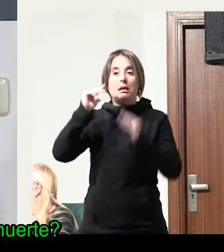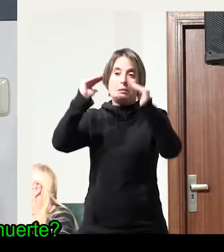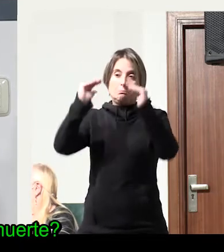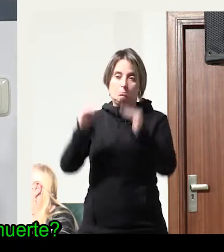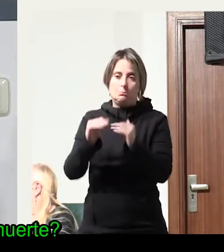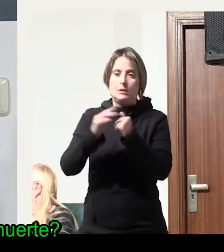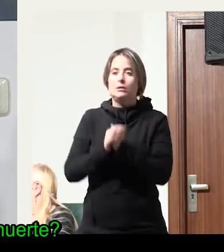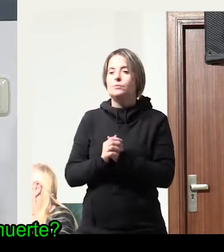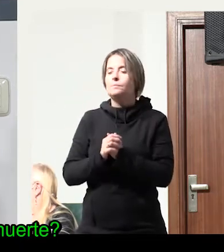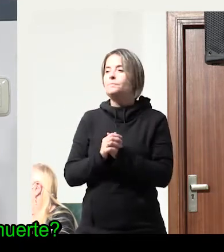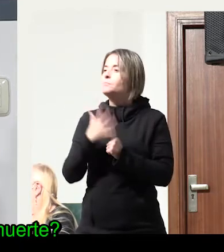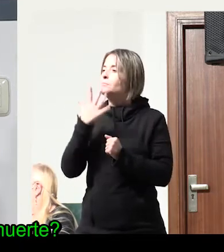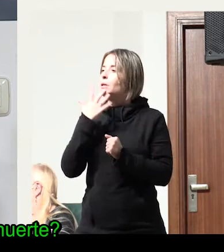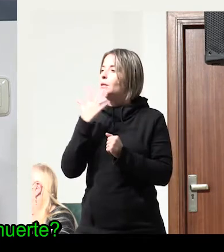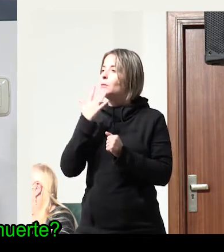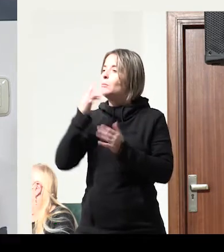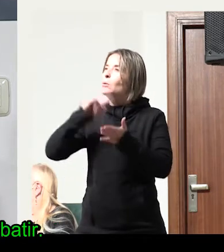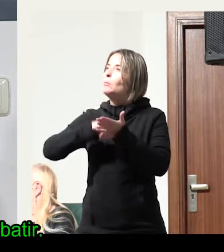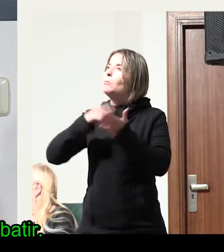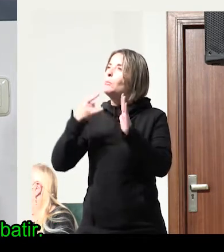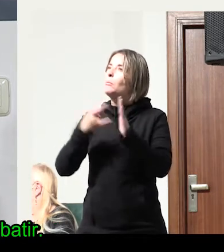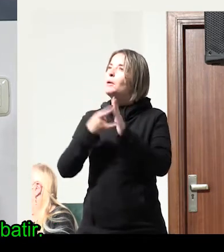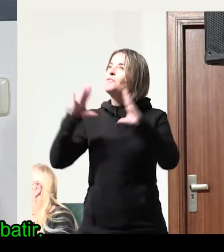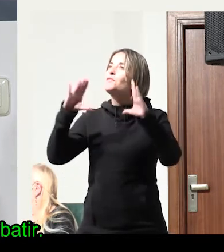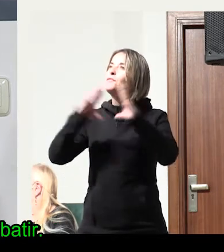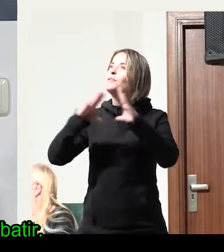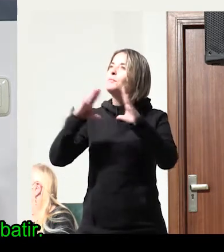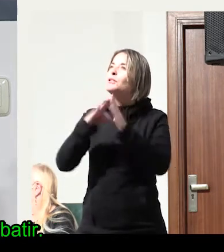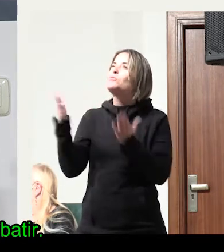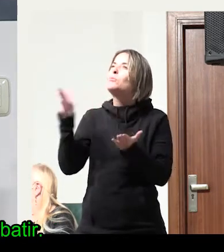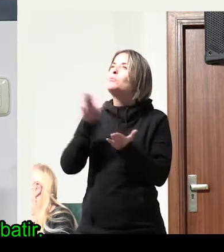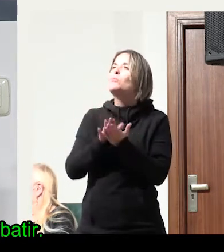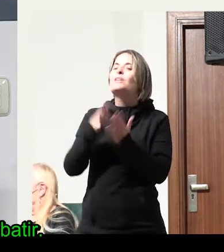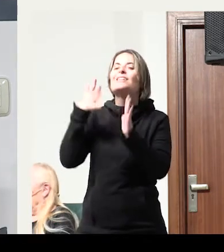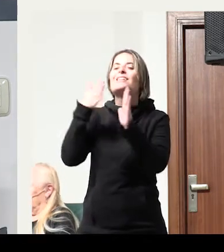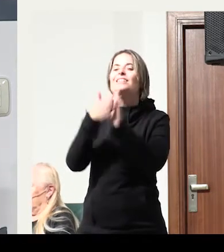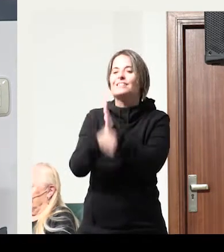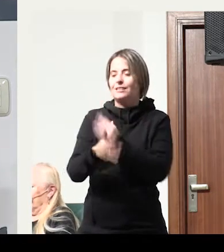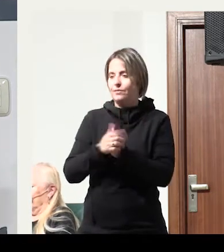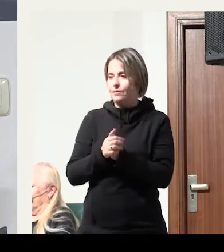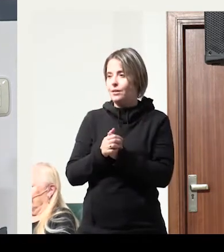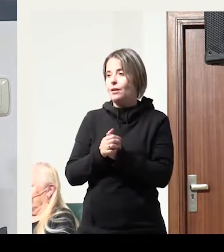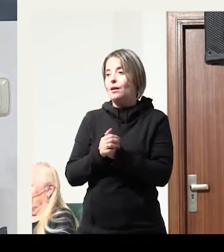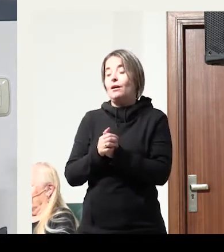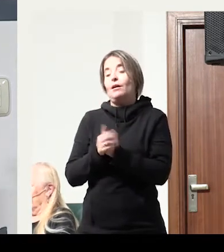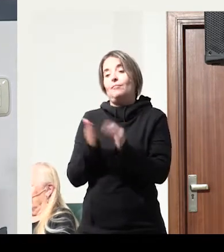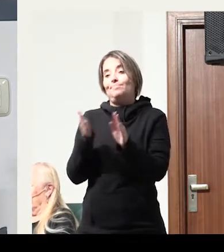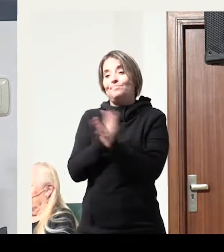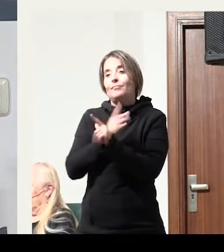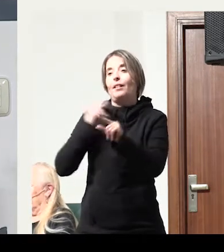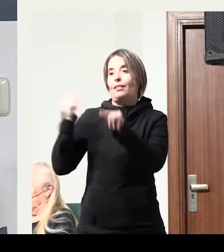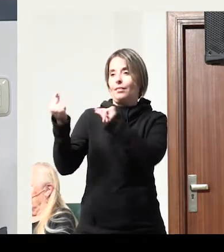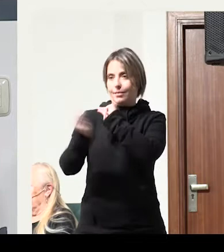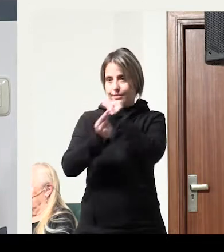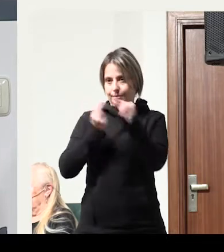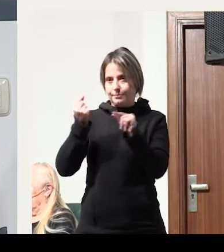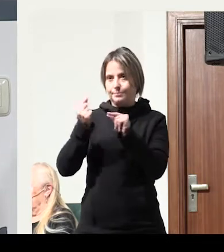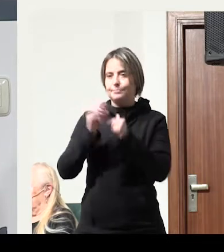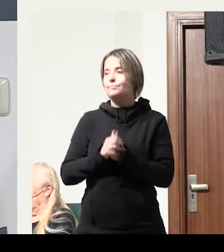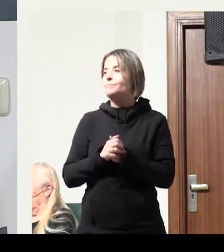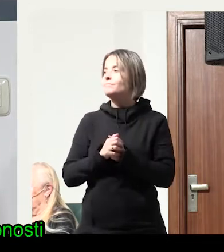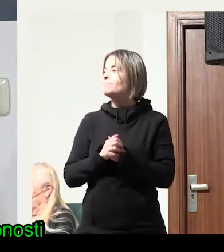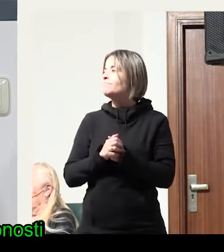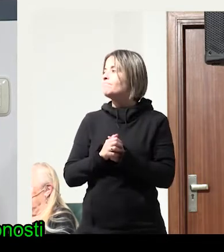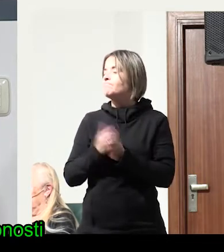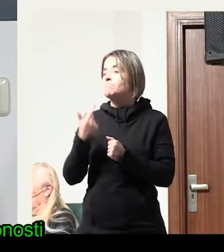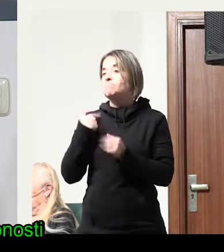significaría un planteamiento feminista de la muerte? Bueno, primero necesitamos debatir, ¿eh? Yo hace poco he hecho una especie de